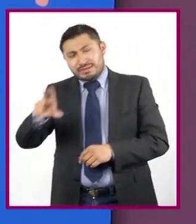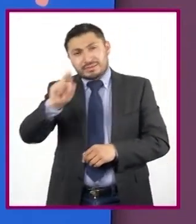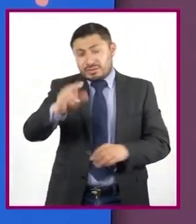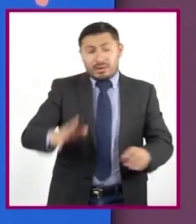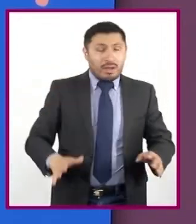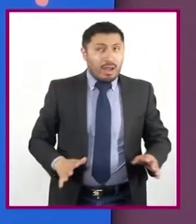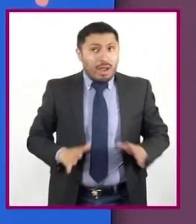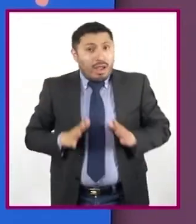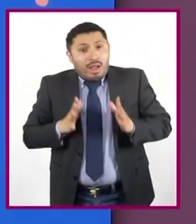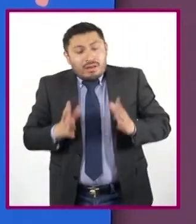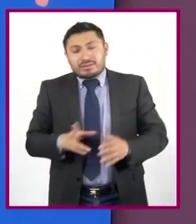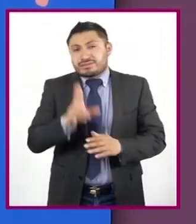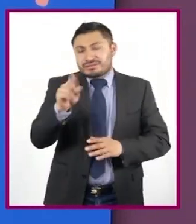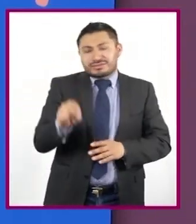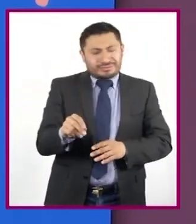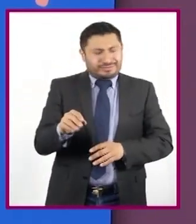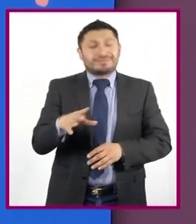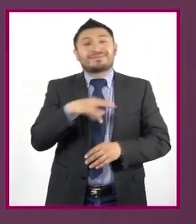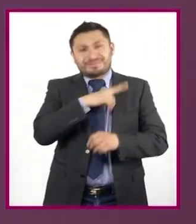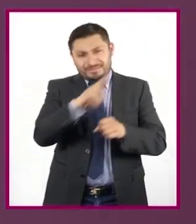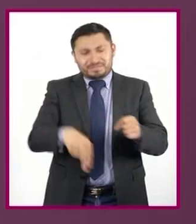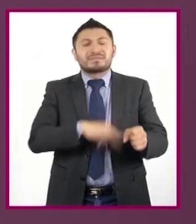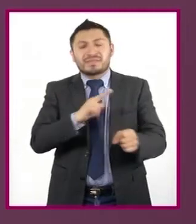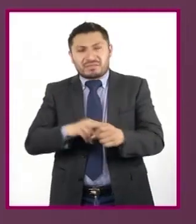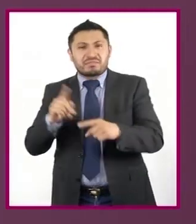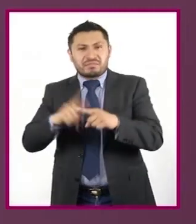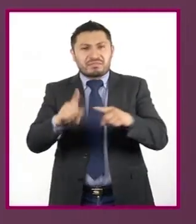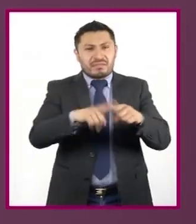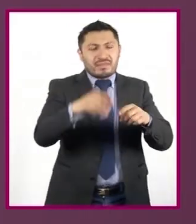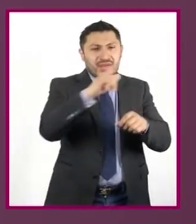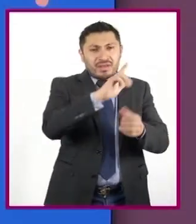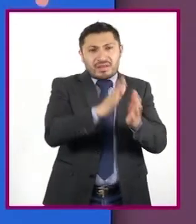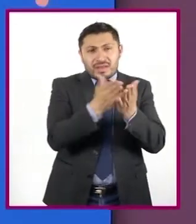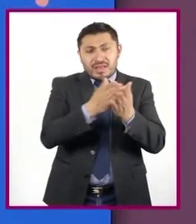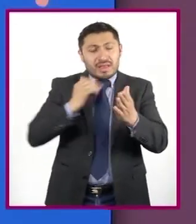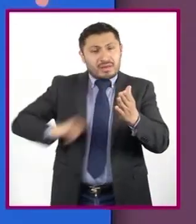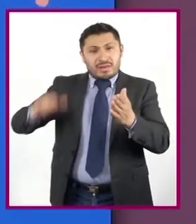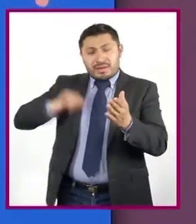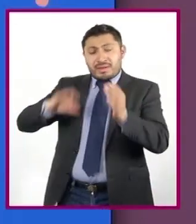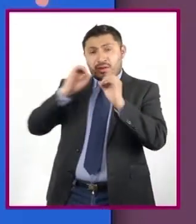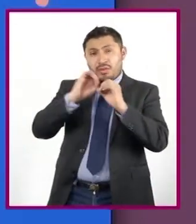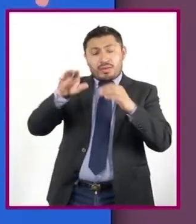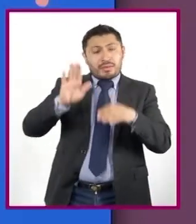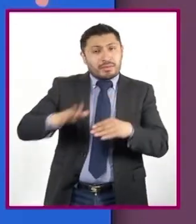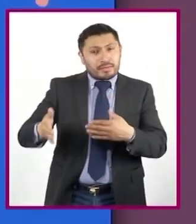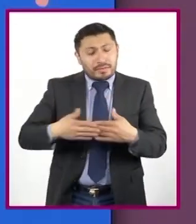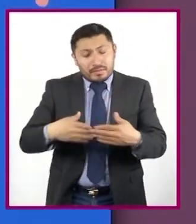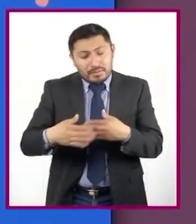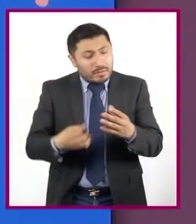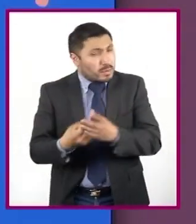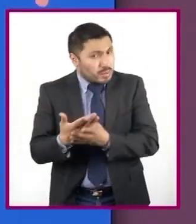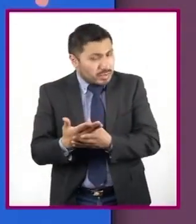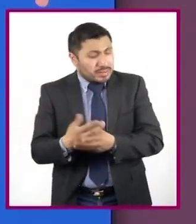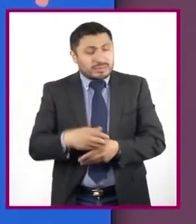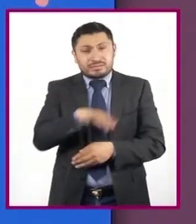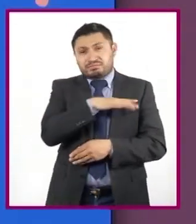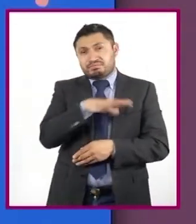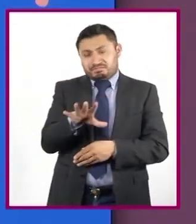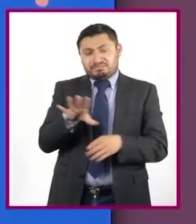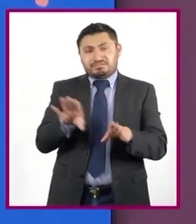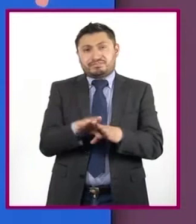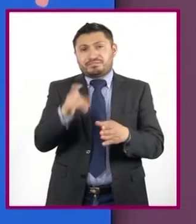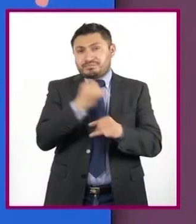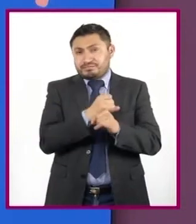sorprendan si algunos datos varían en libros más antiguos o más recientes. Por lo general, los datos que